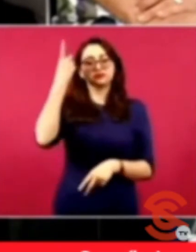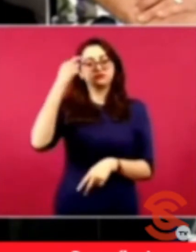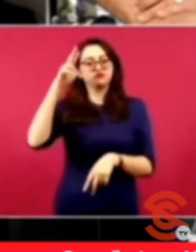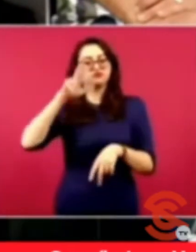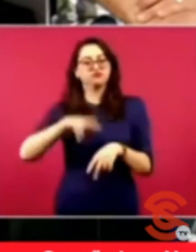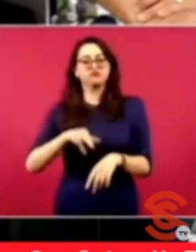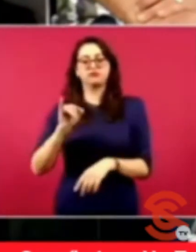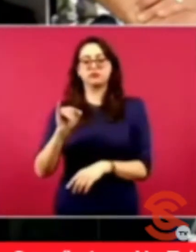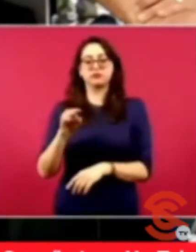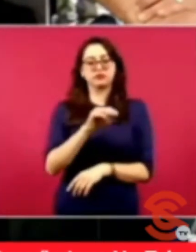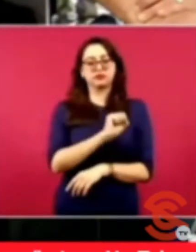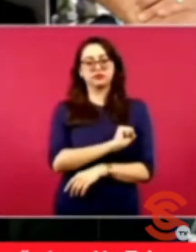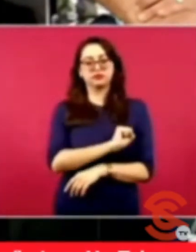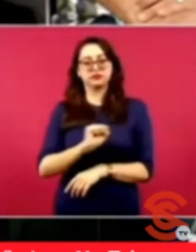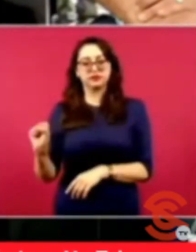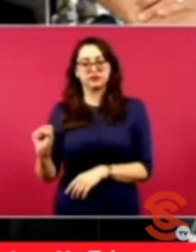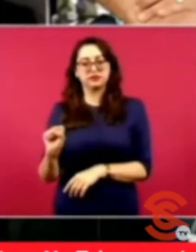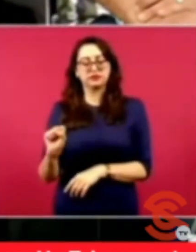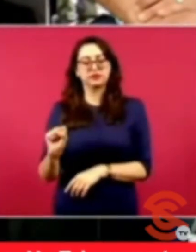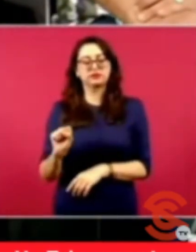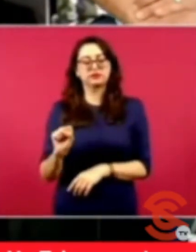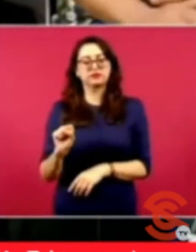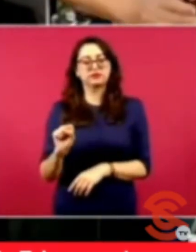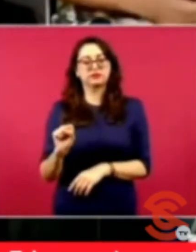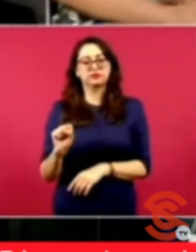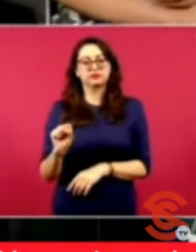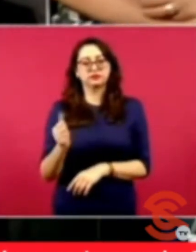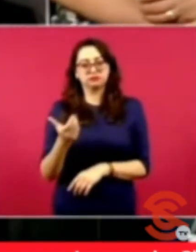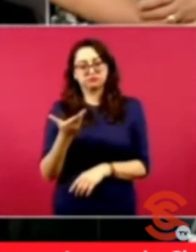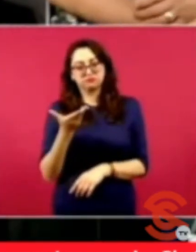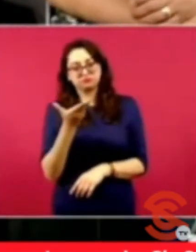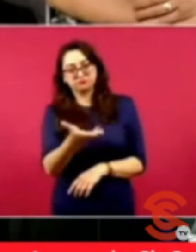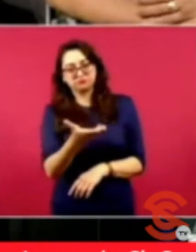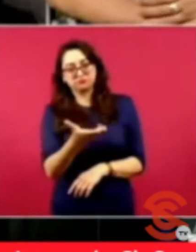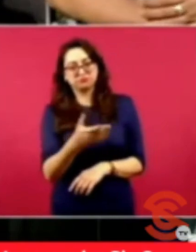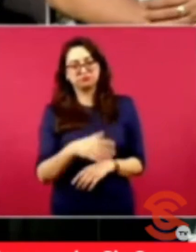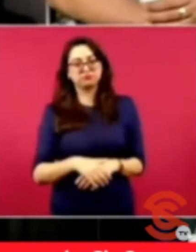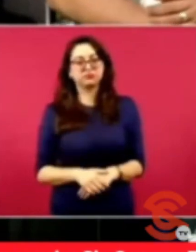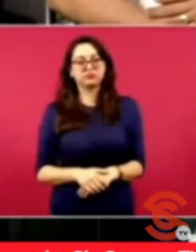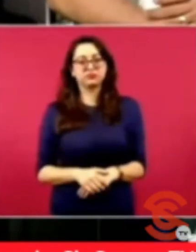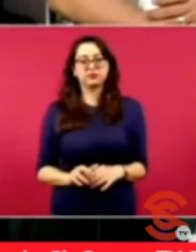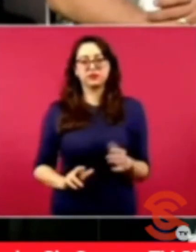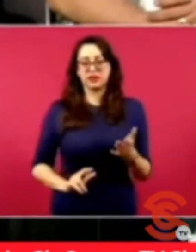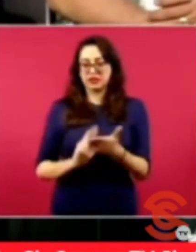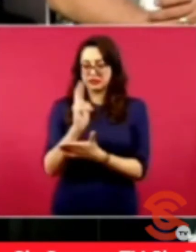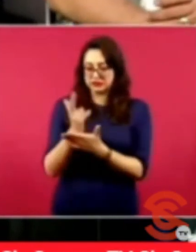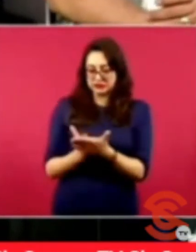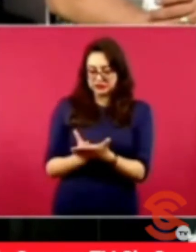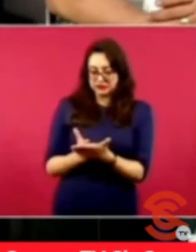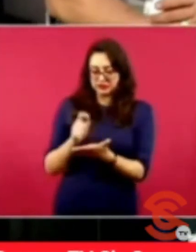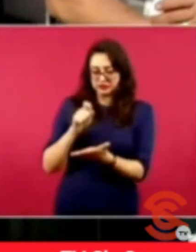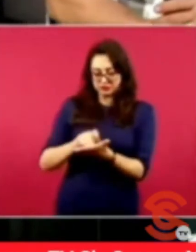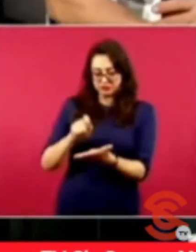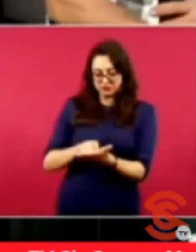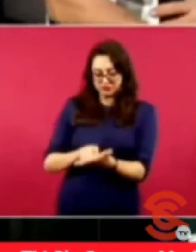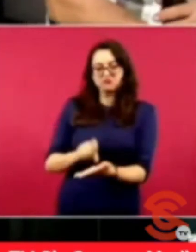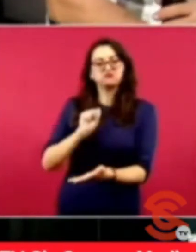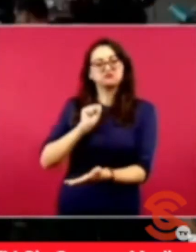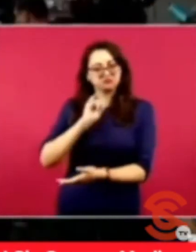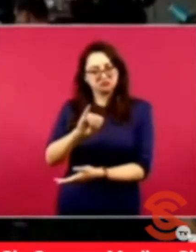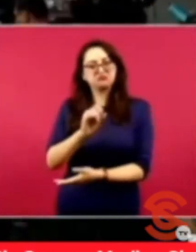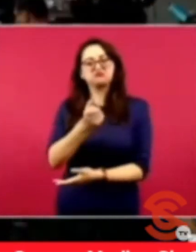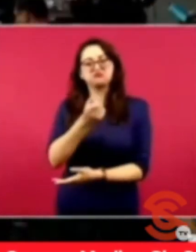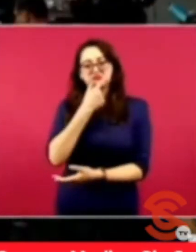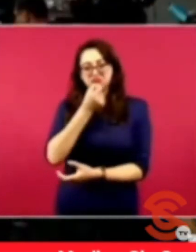de fallas, de pifias y de fallas a la ética y la integridad, ¿no? Es verdaderamente terrible, tanto